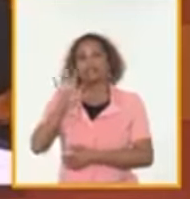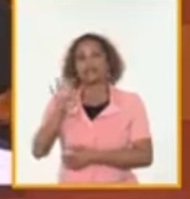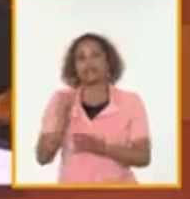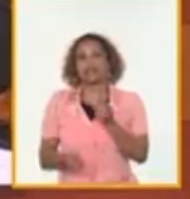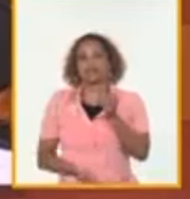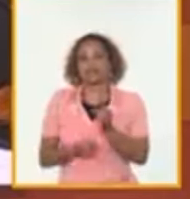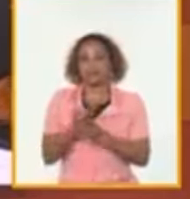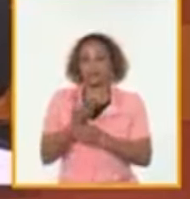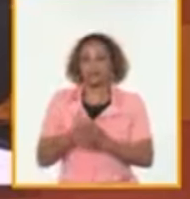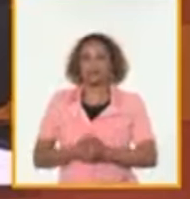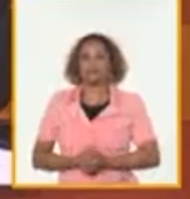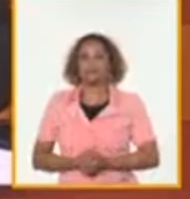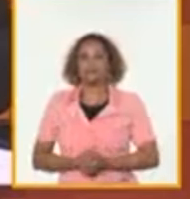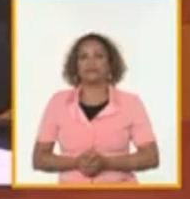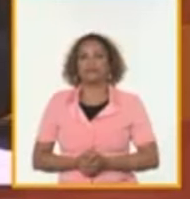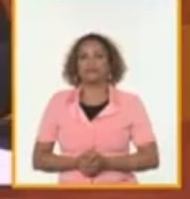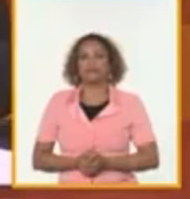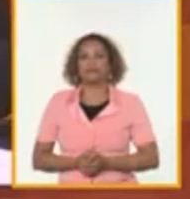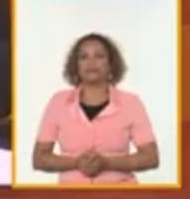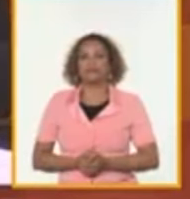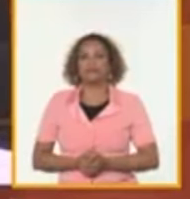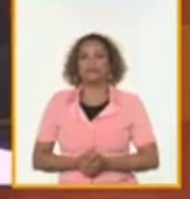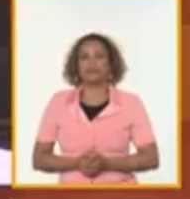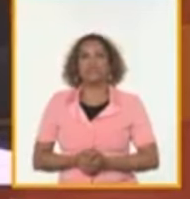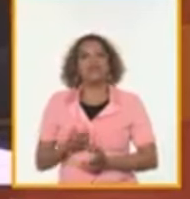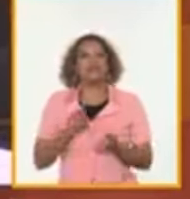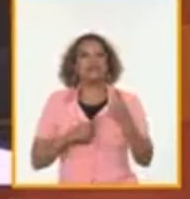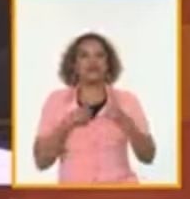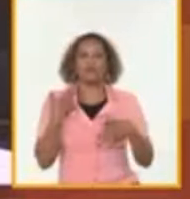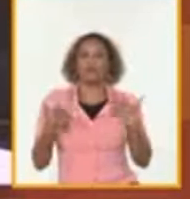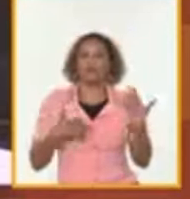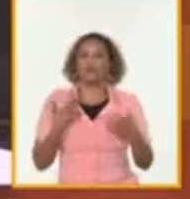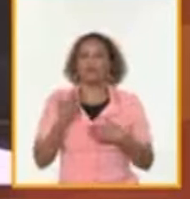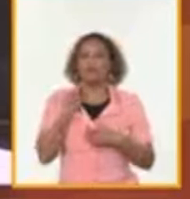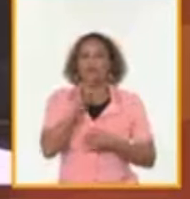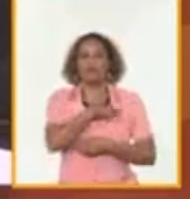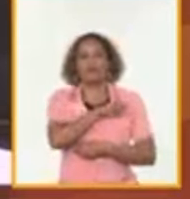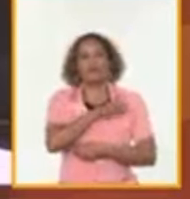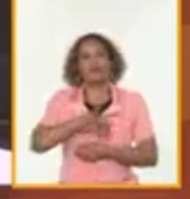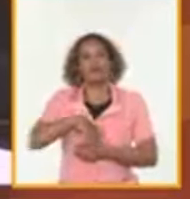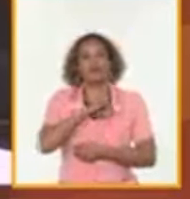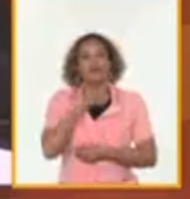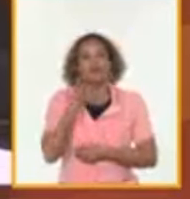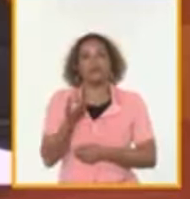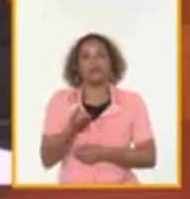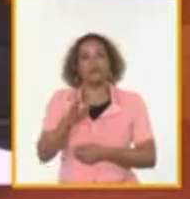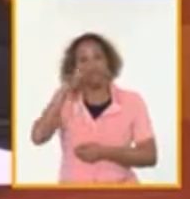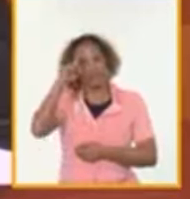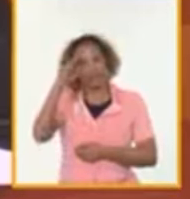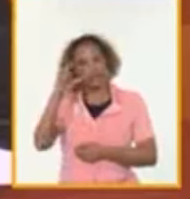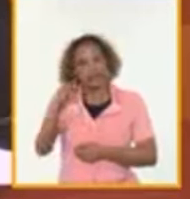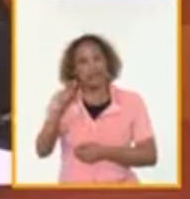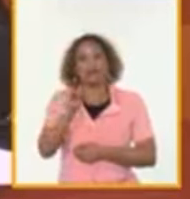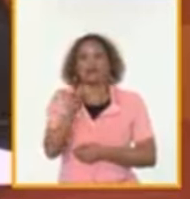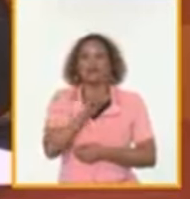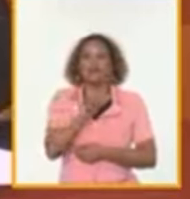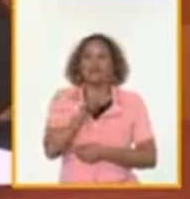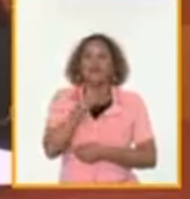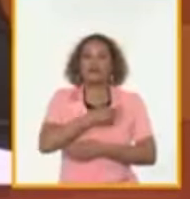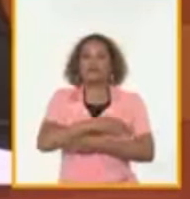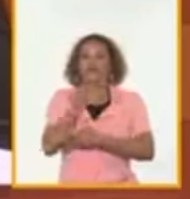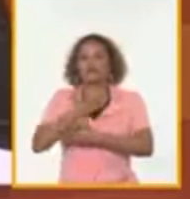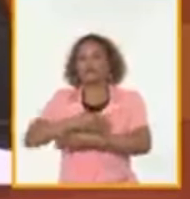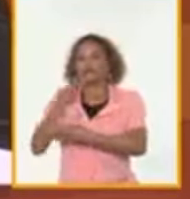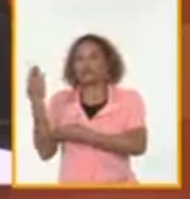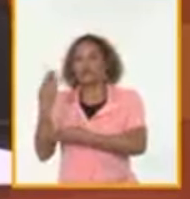fundada Y por supuesto eso ha sido motivación para los santaclan también para enfrentarse a los obstáculos las